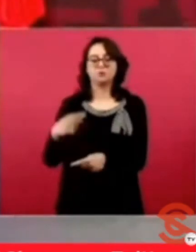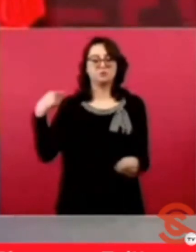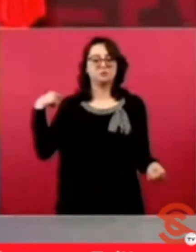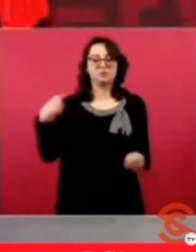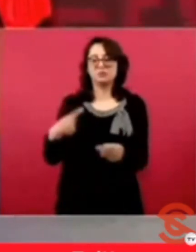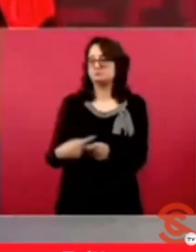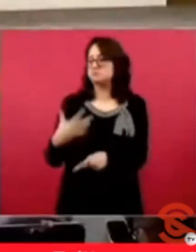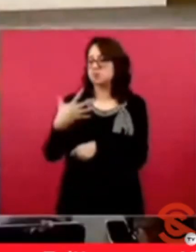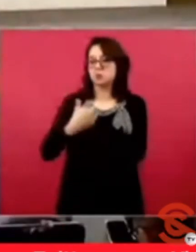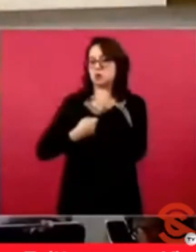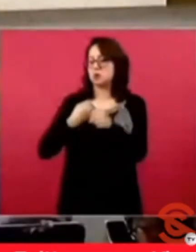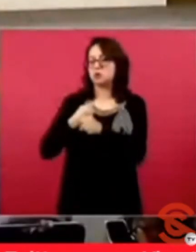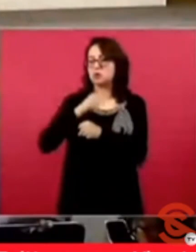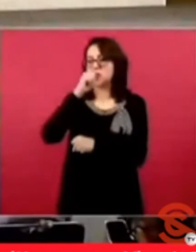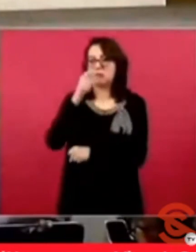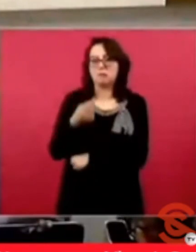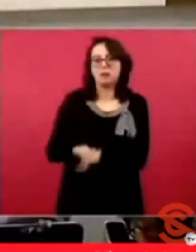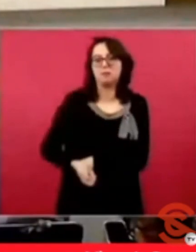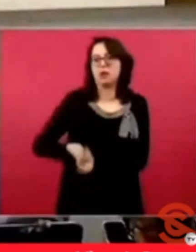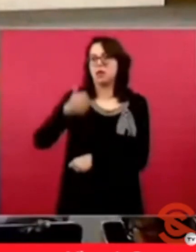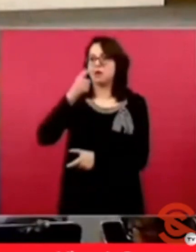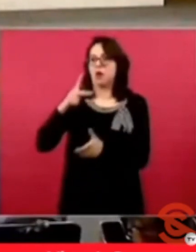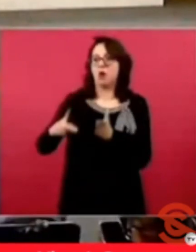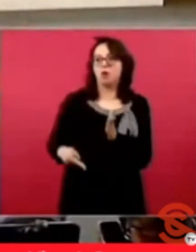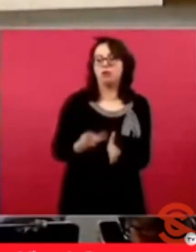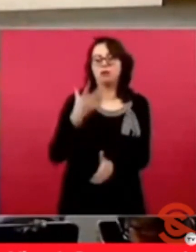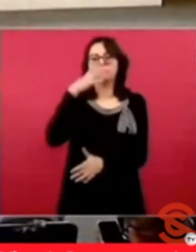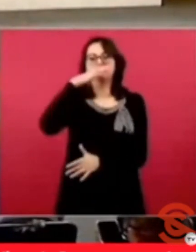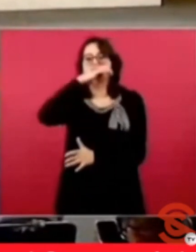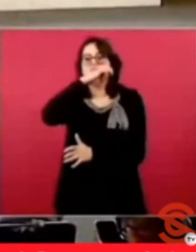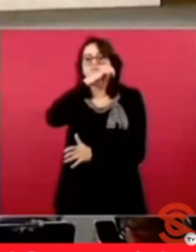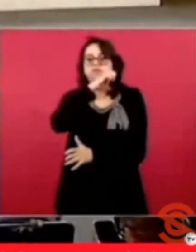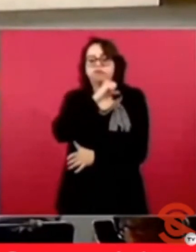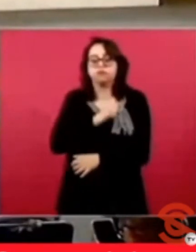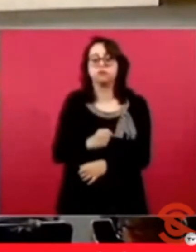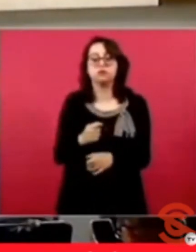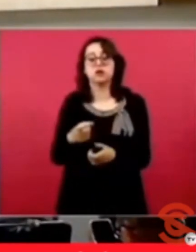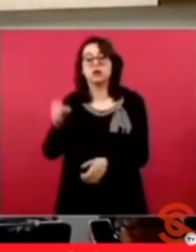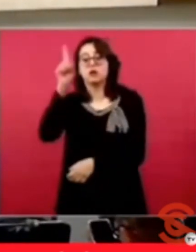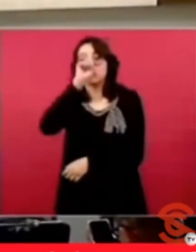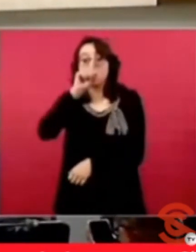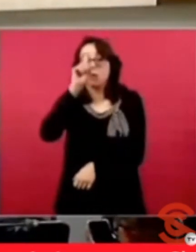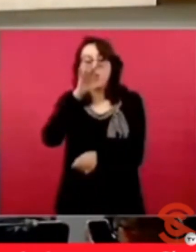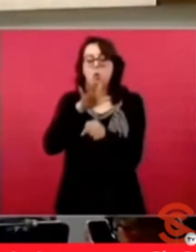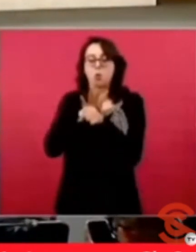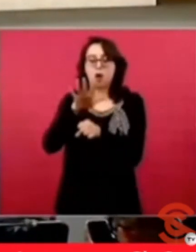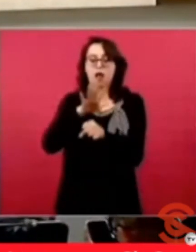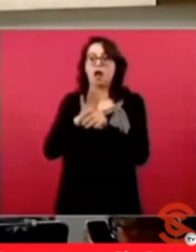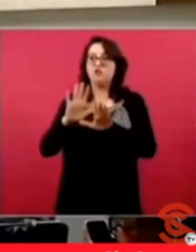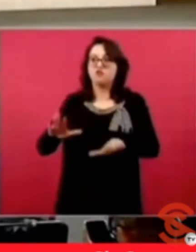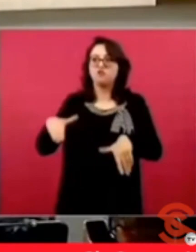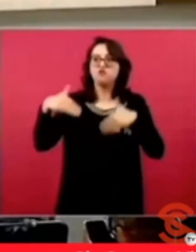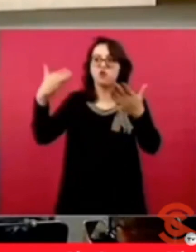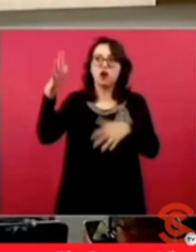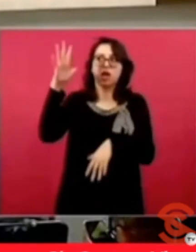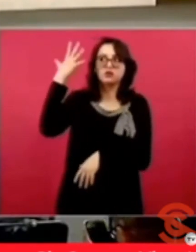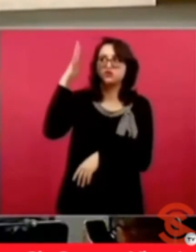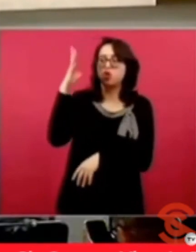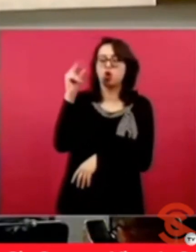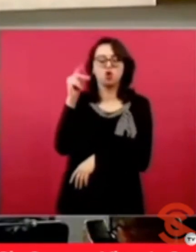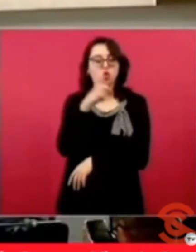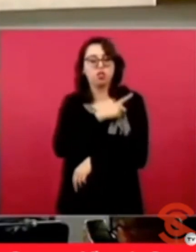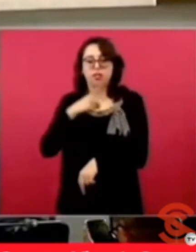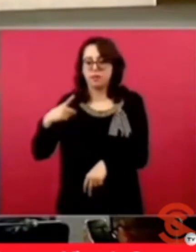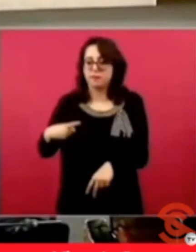la radiación solar por tiempos prolongados, hidratarse adecuadamente, tomar mucha